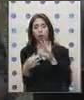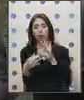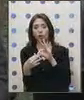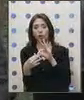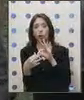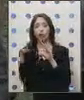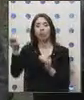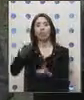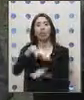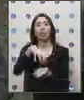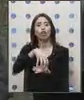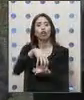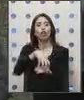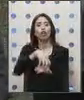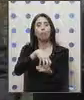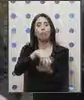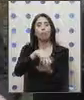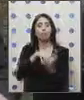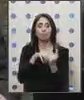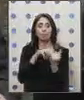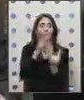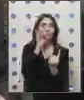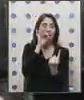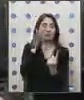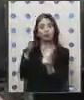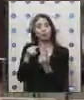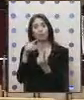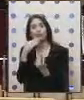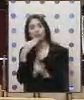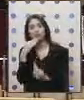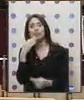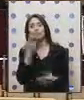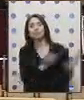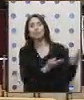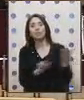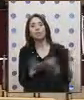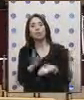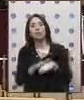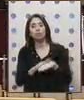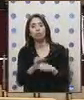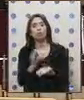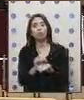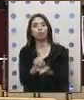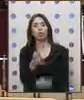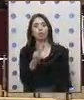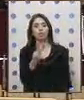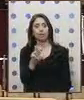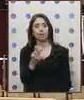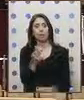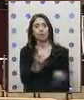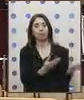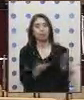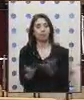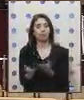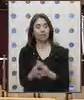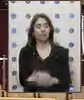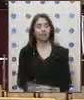Son de la comuna de Las Condes, invitados por el diputado don Ernesto Silva. Muy bienvenidos.